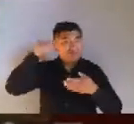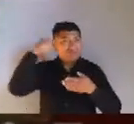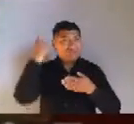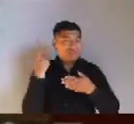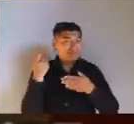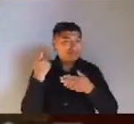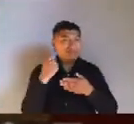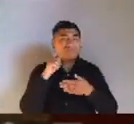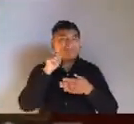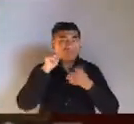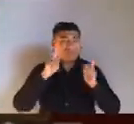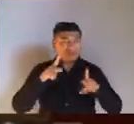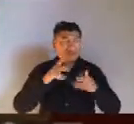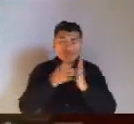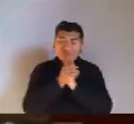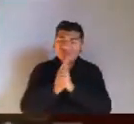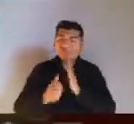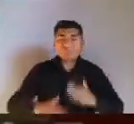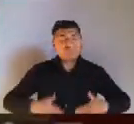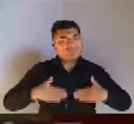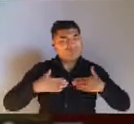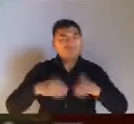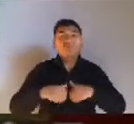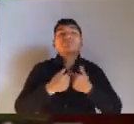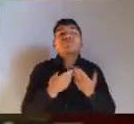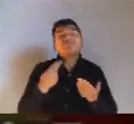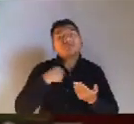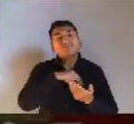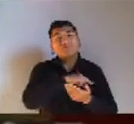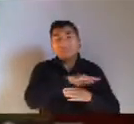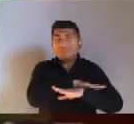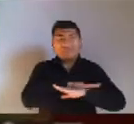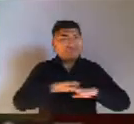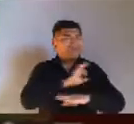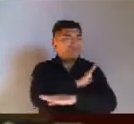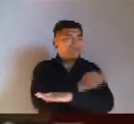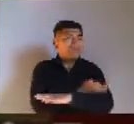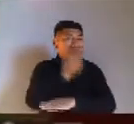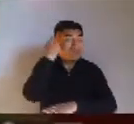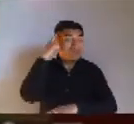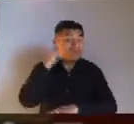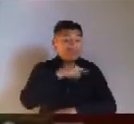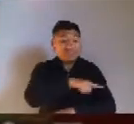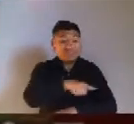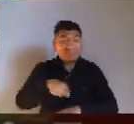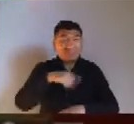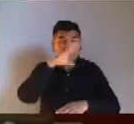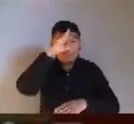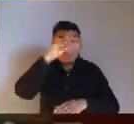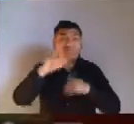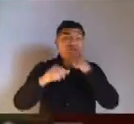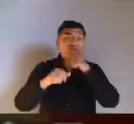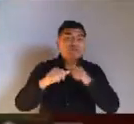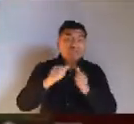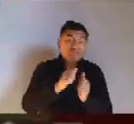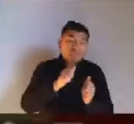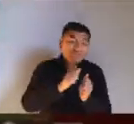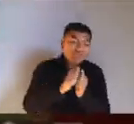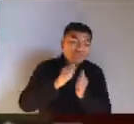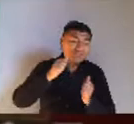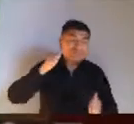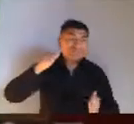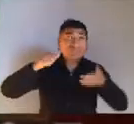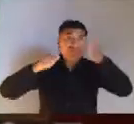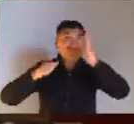sea alguien en la vida. ¿Cómo no nos vamos a esforzar para que estos hombres y mujeres distanciados de